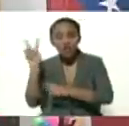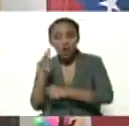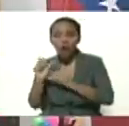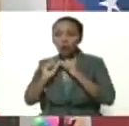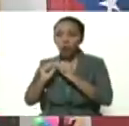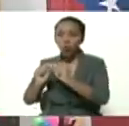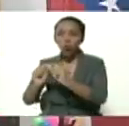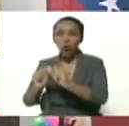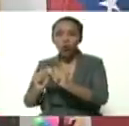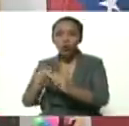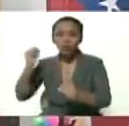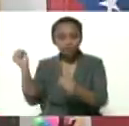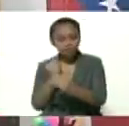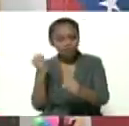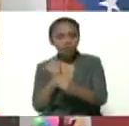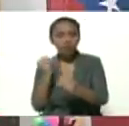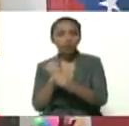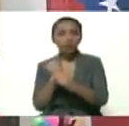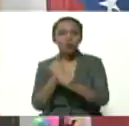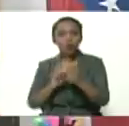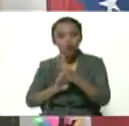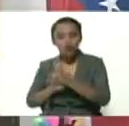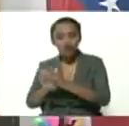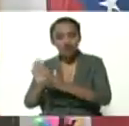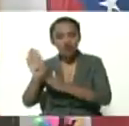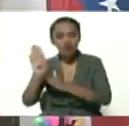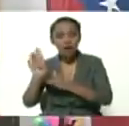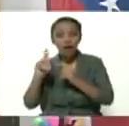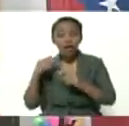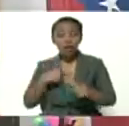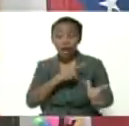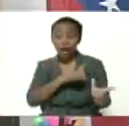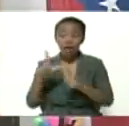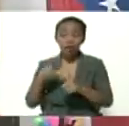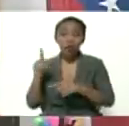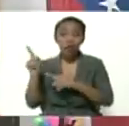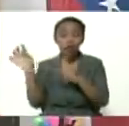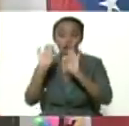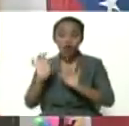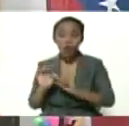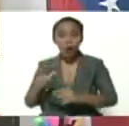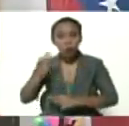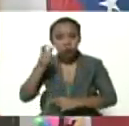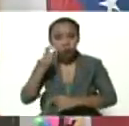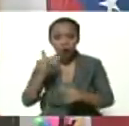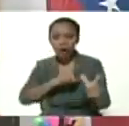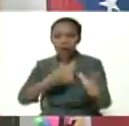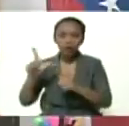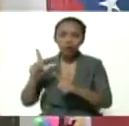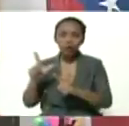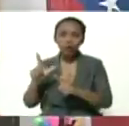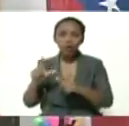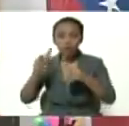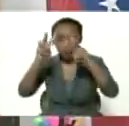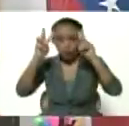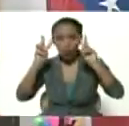mantenga laborando, trabajando. Cuando digo están listos es que están todas las medidas de seguridad sanitaria,